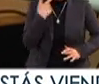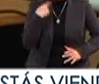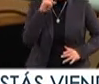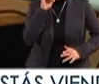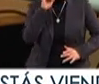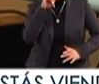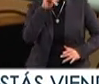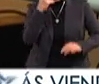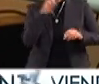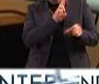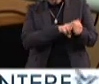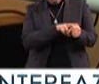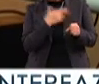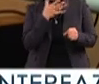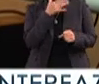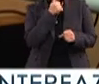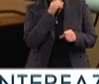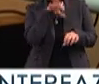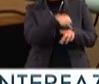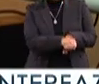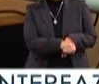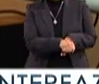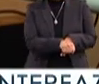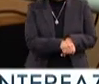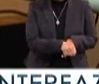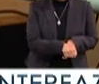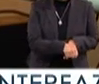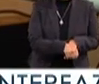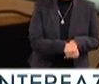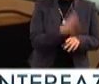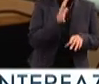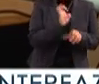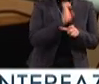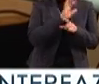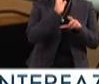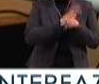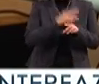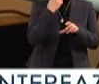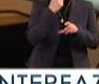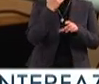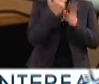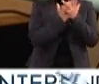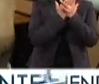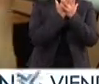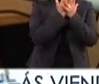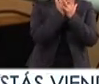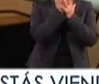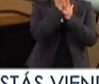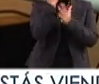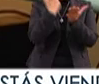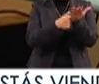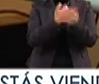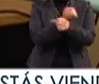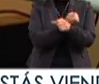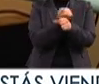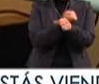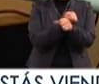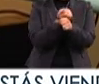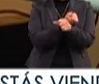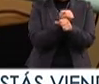a cabo con normalidad entonces se incrementan los niveles de nuestra glucosa en sangre